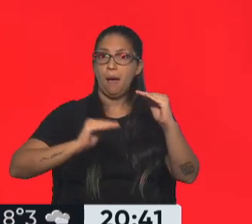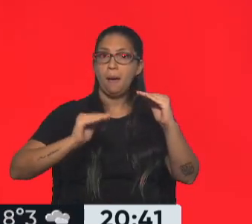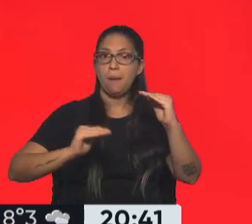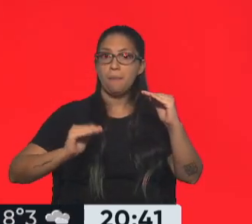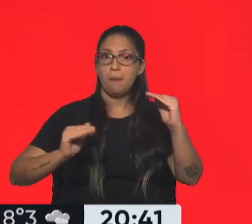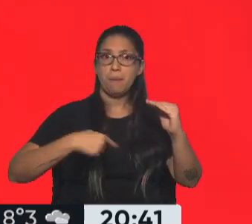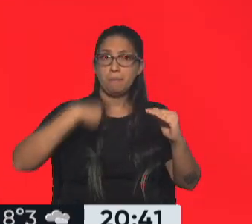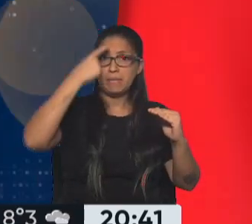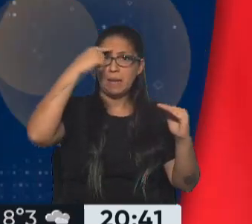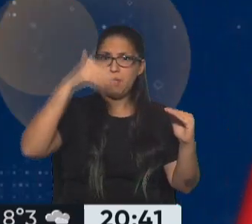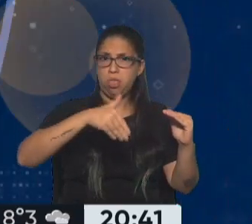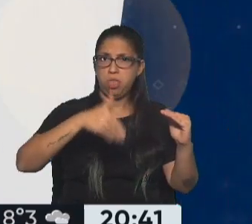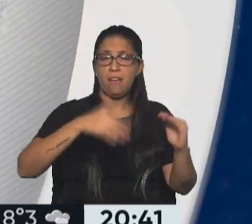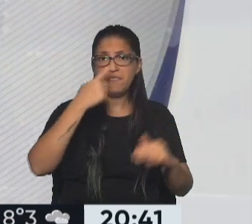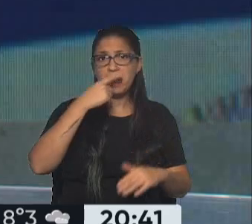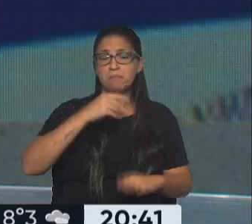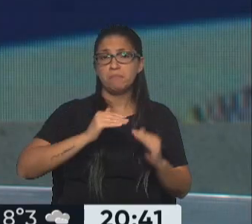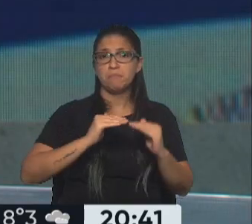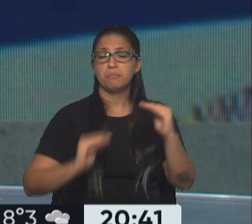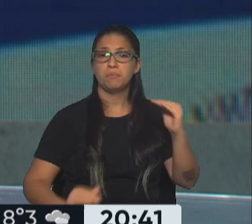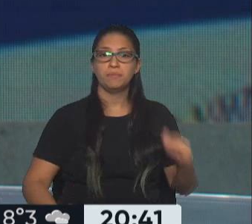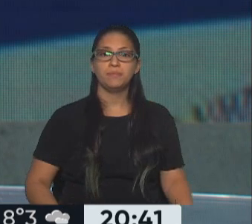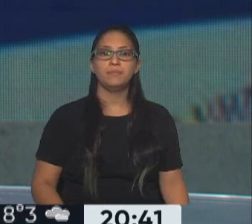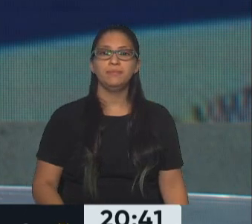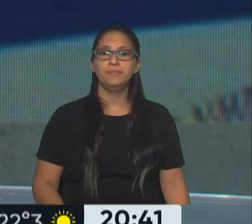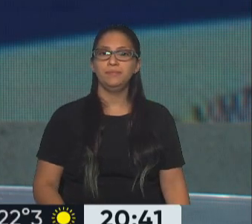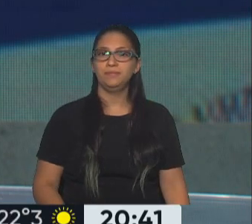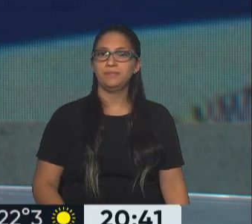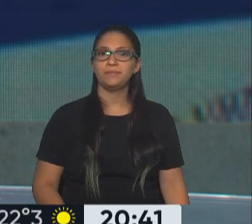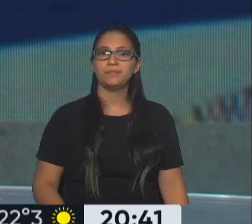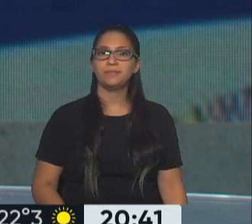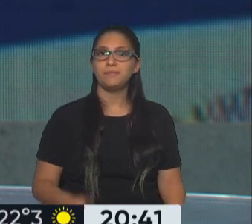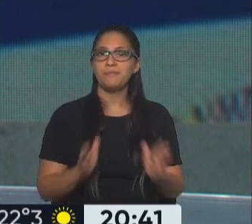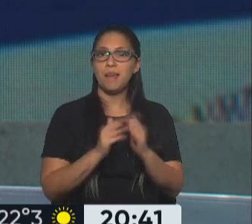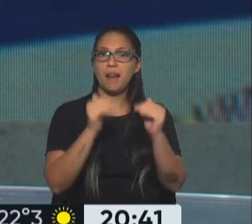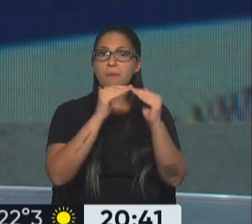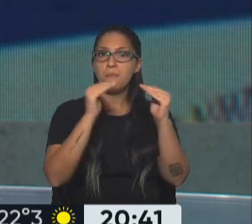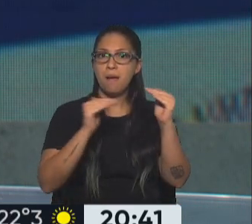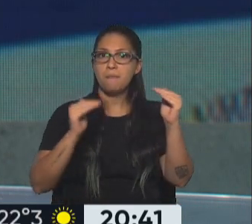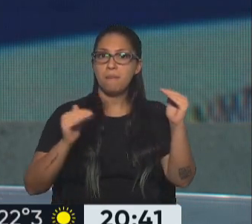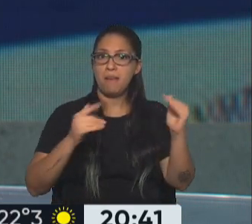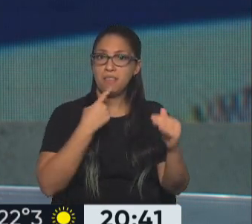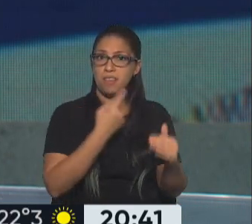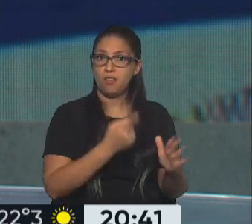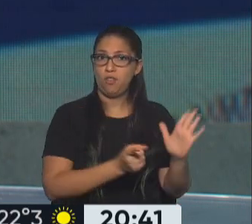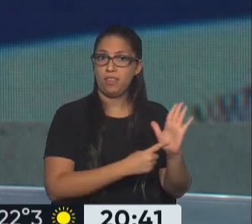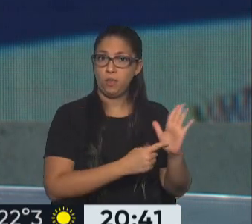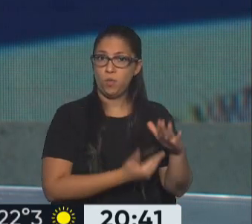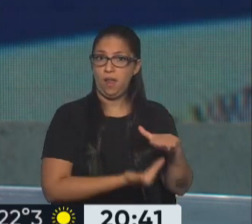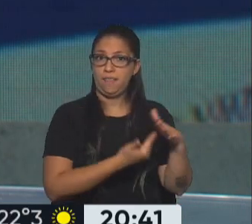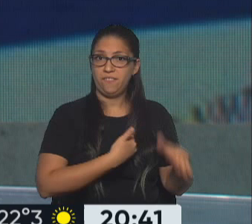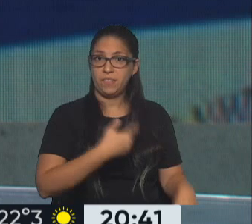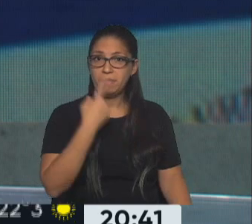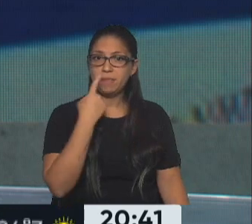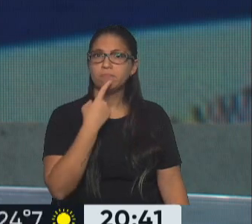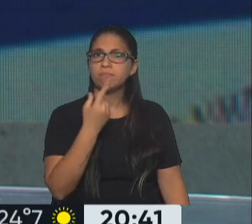initially expected. Está bajando un poco más de lo que esperábamos, dijo la titular del fondo. Martín, a ver, tu primera visión